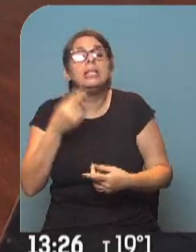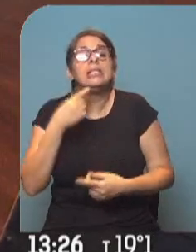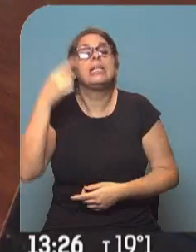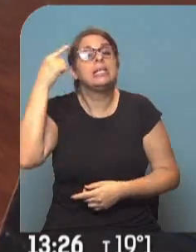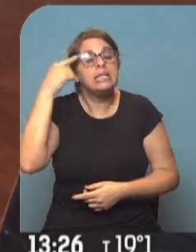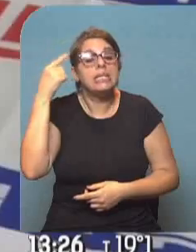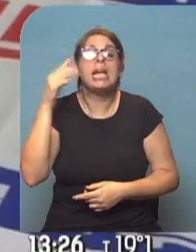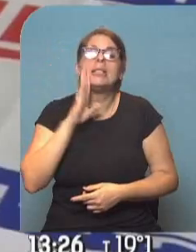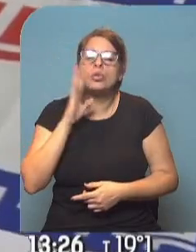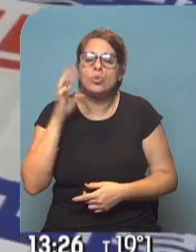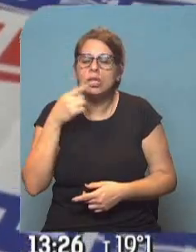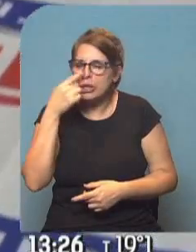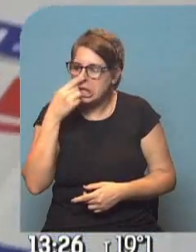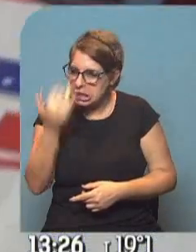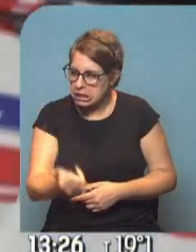lo analizamos.